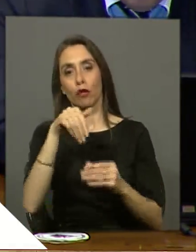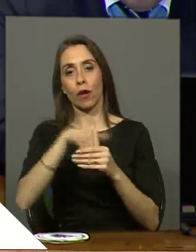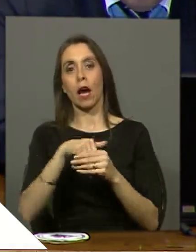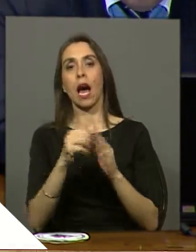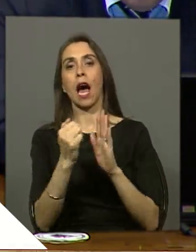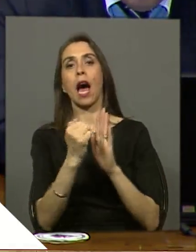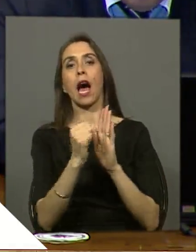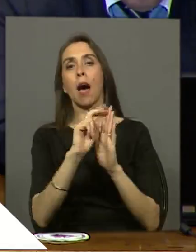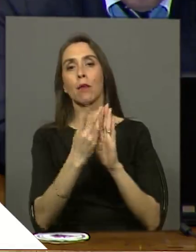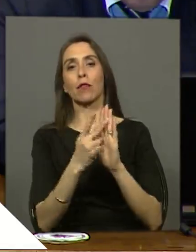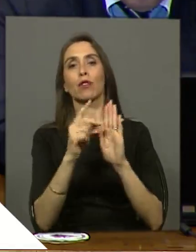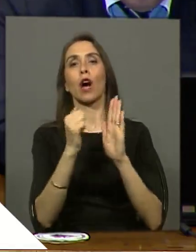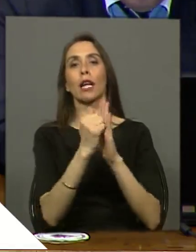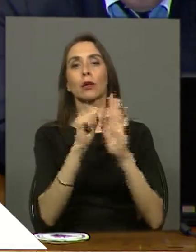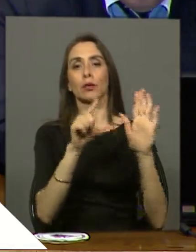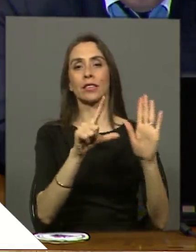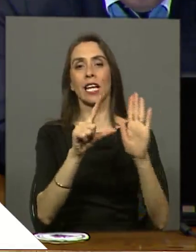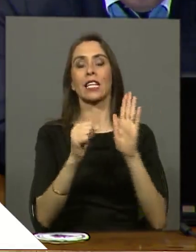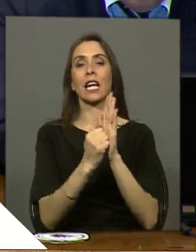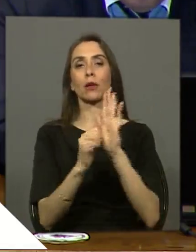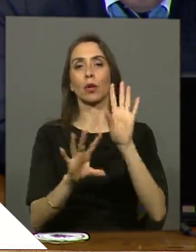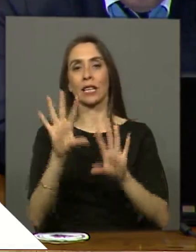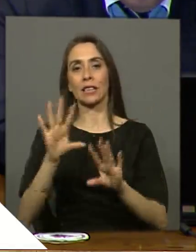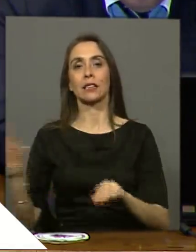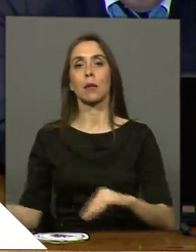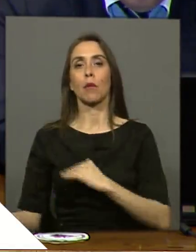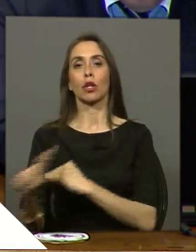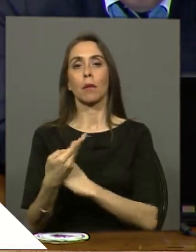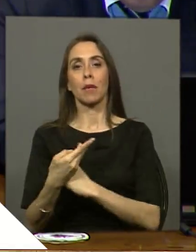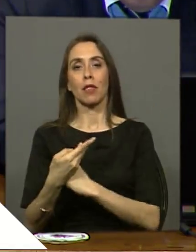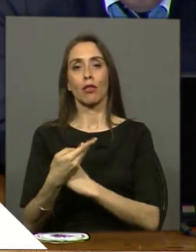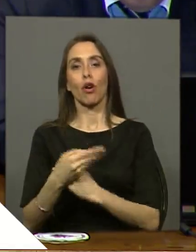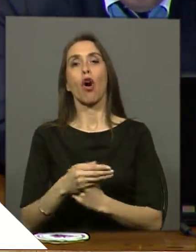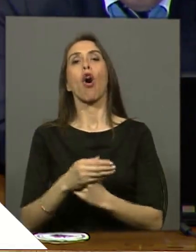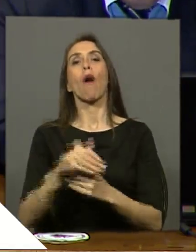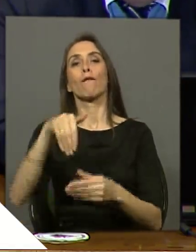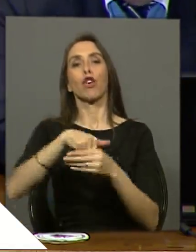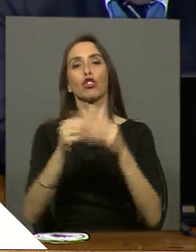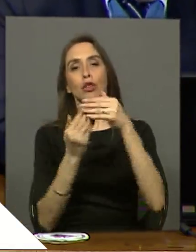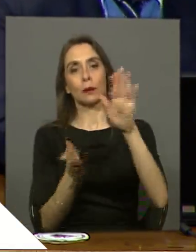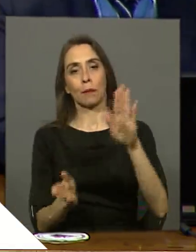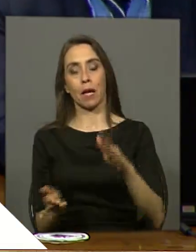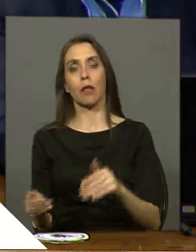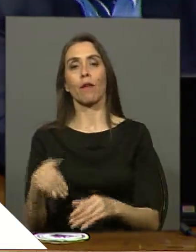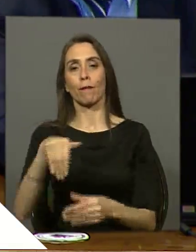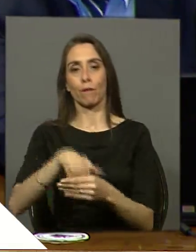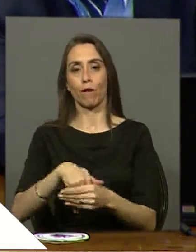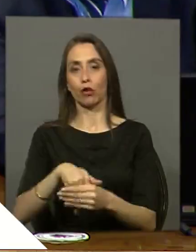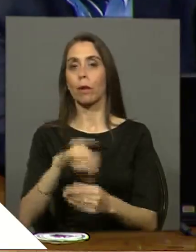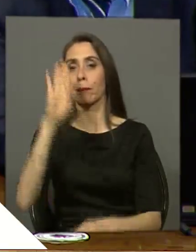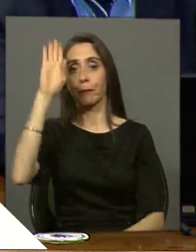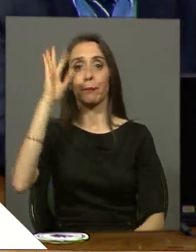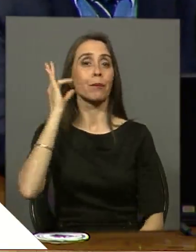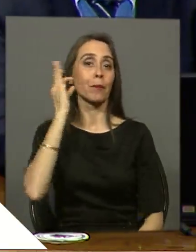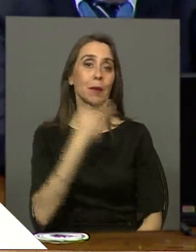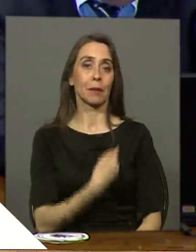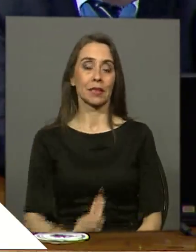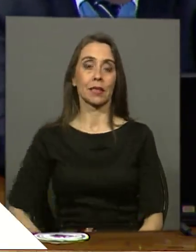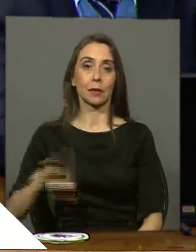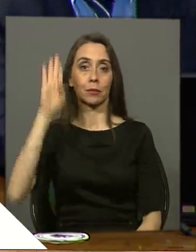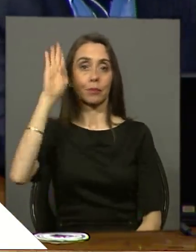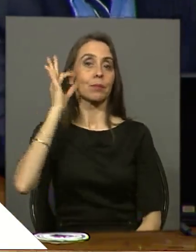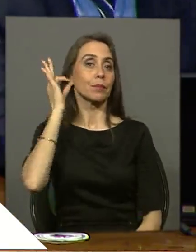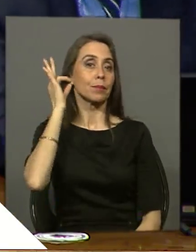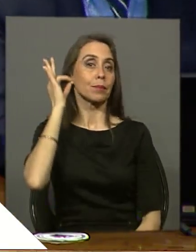7 y 15 cuyas votaciones separadas han sido solicitadas en votación siguiente presidente presidente